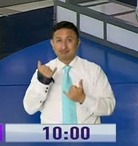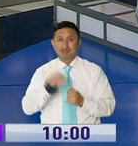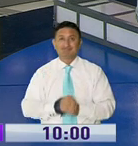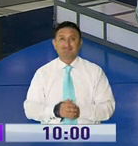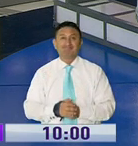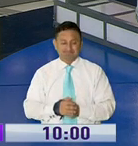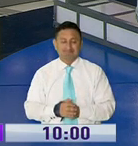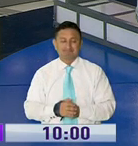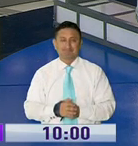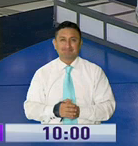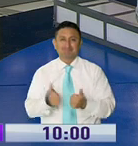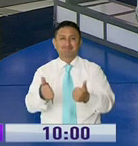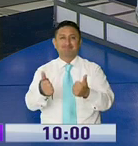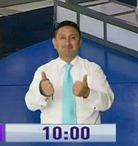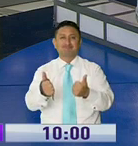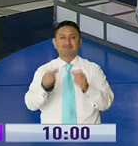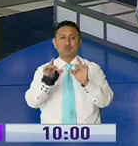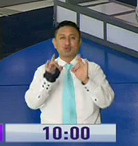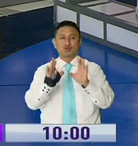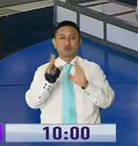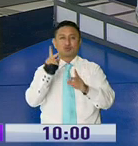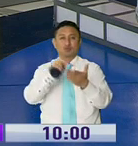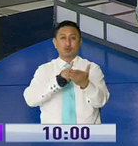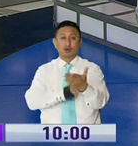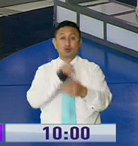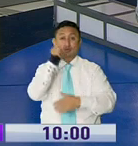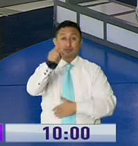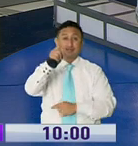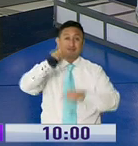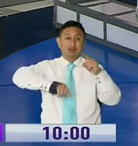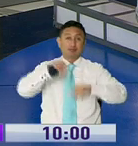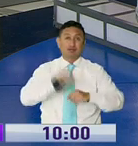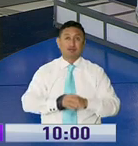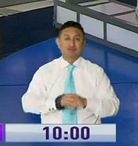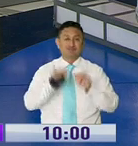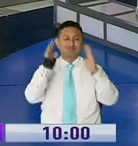chicos. Que les vaya muy bien en el programa. Y usted, por favor, amigo televidente,